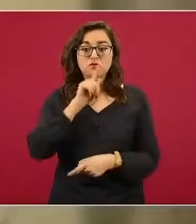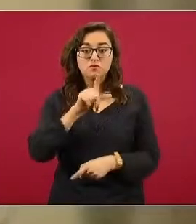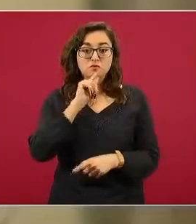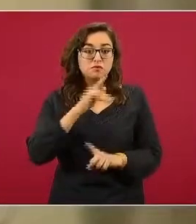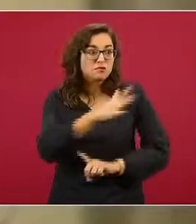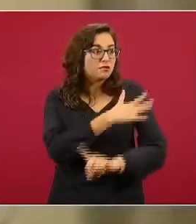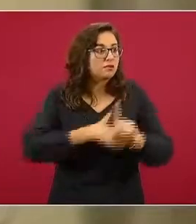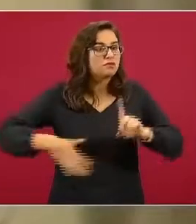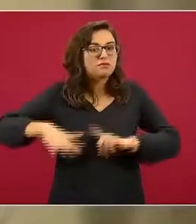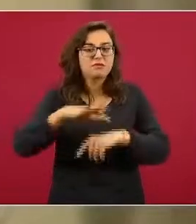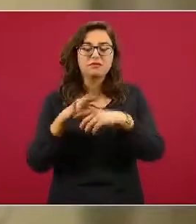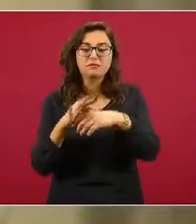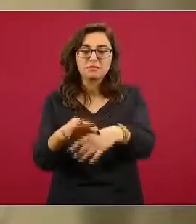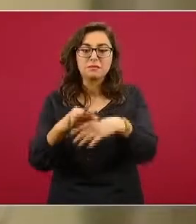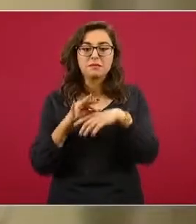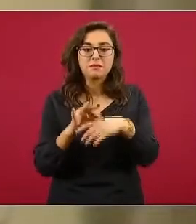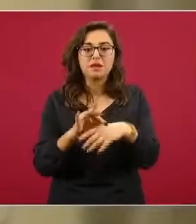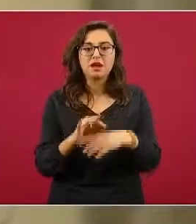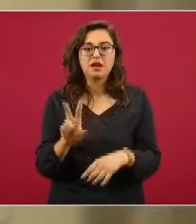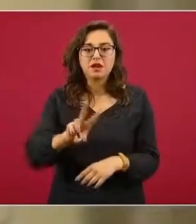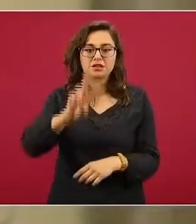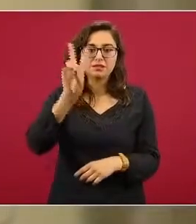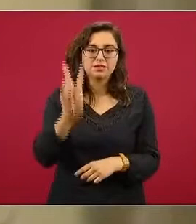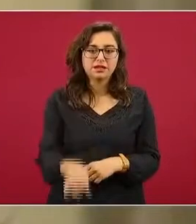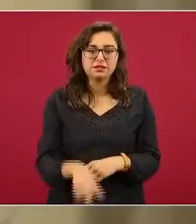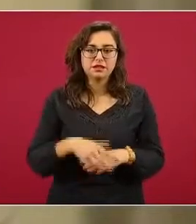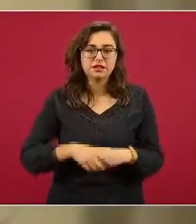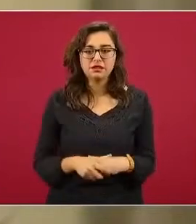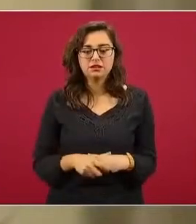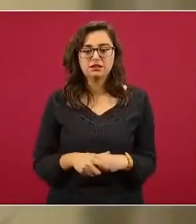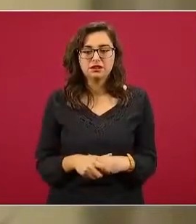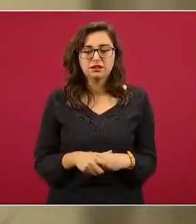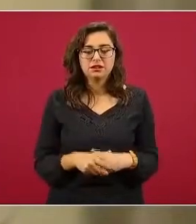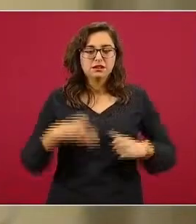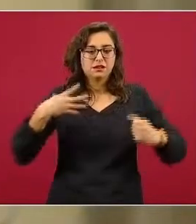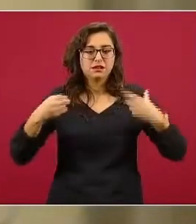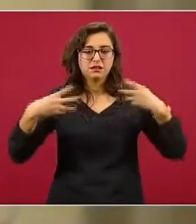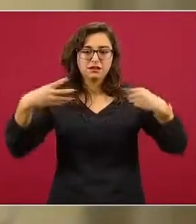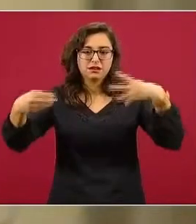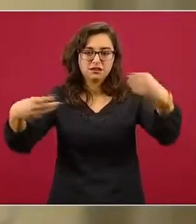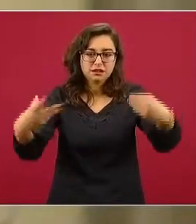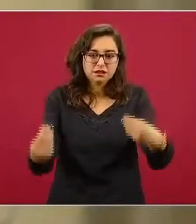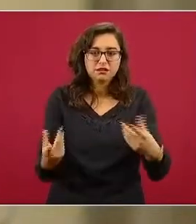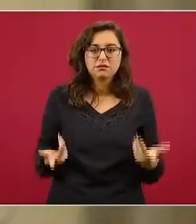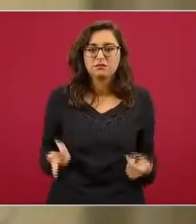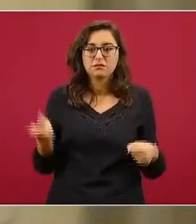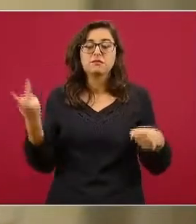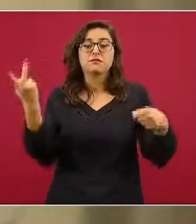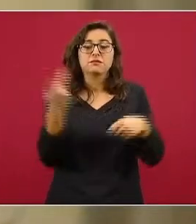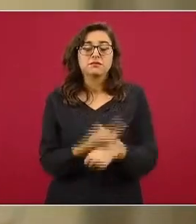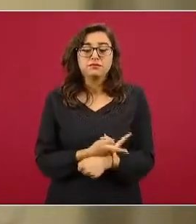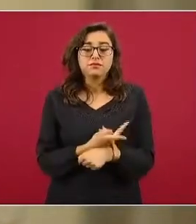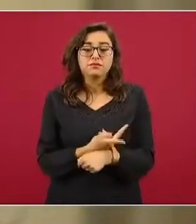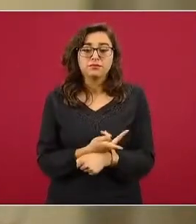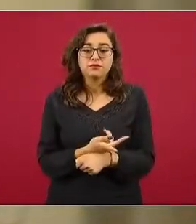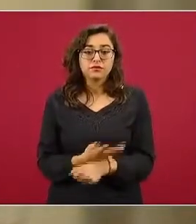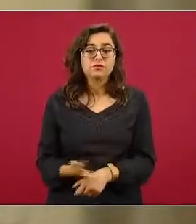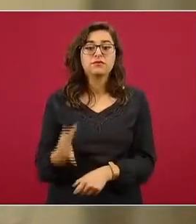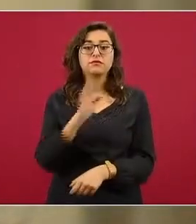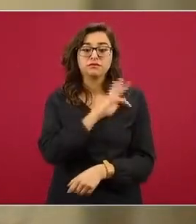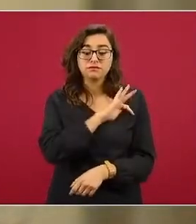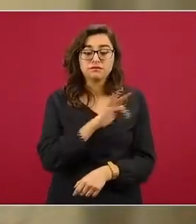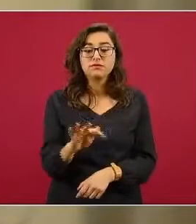realidad de lo que está pasando con los contagios, y que si por favor nos